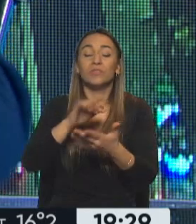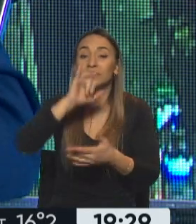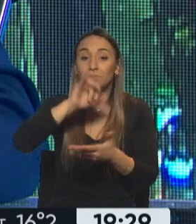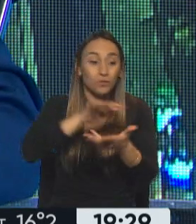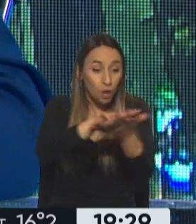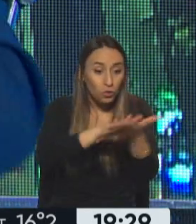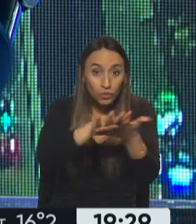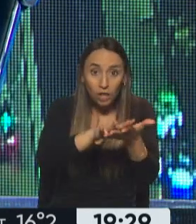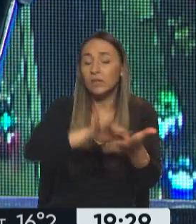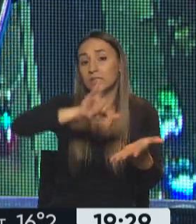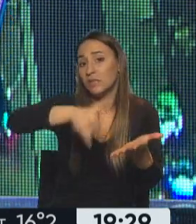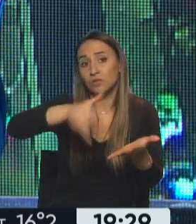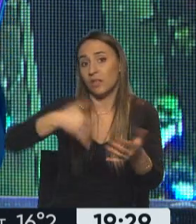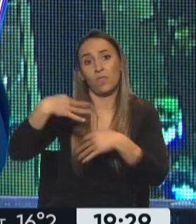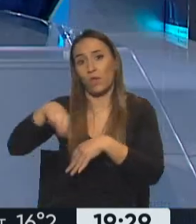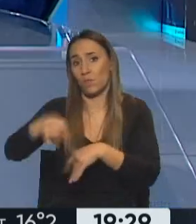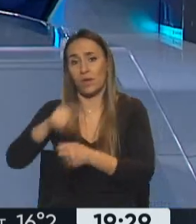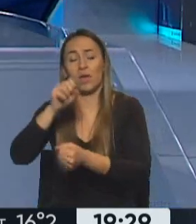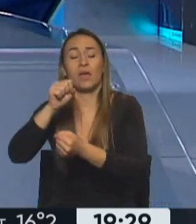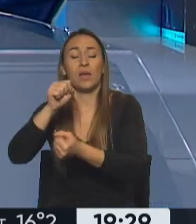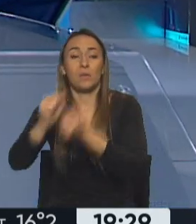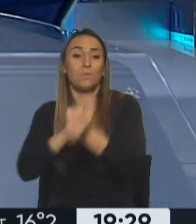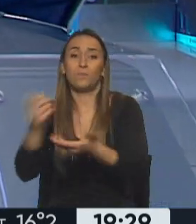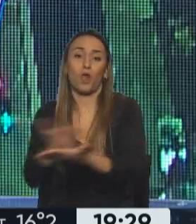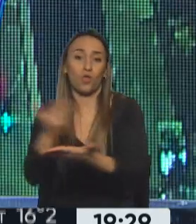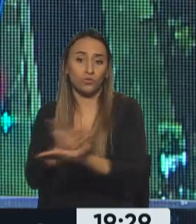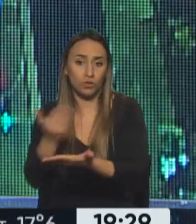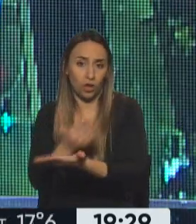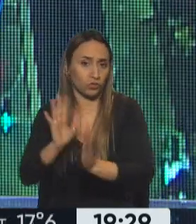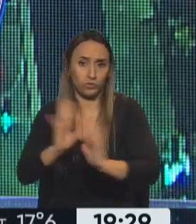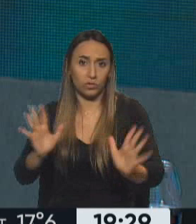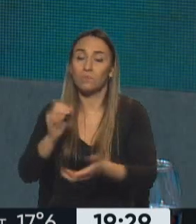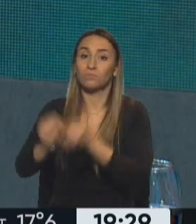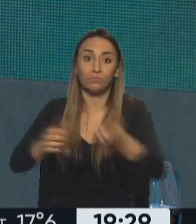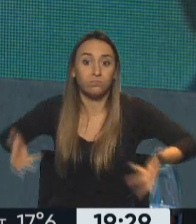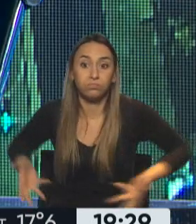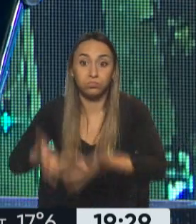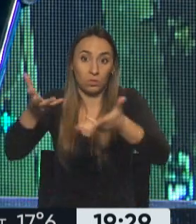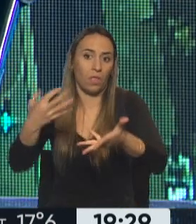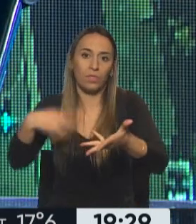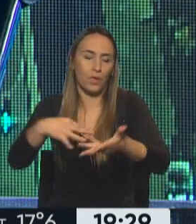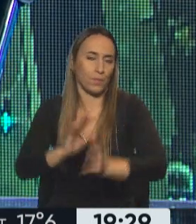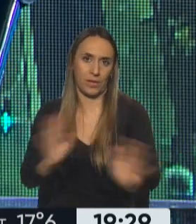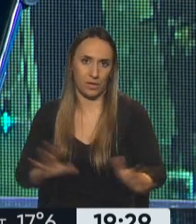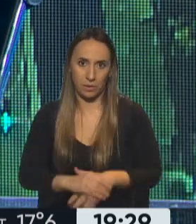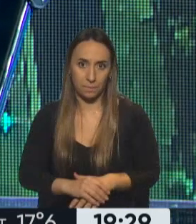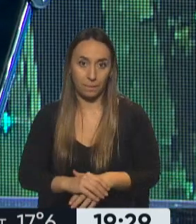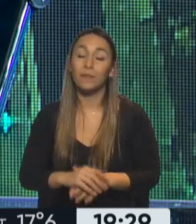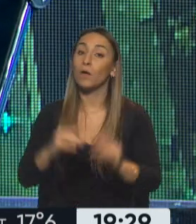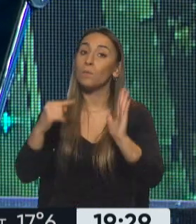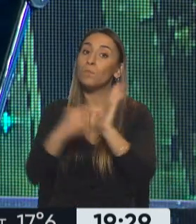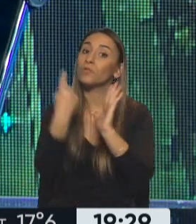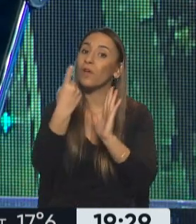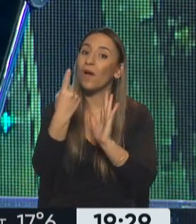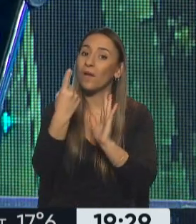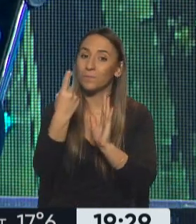a terminar con los planes, no vamos a terminar con la pobreza si no tenemos un shock de crecimiento fuerte. Pero ¿cuál es la diferencia